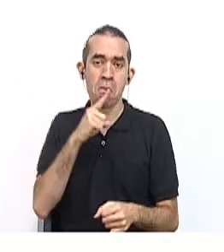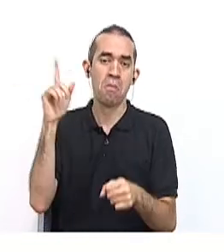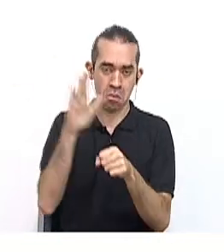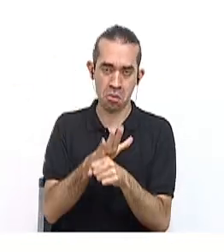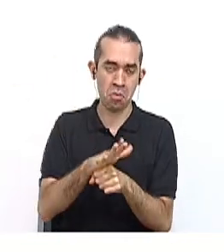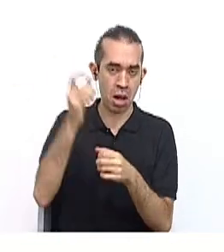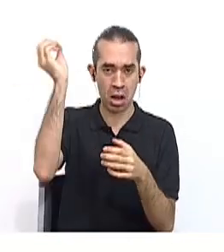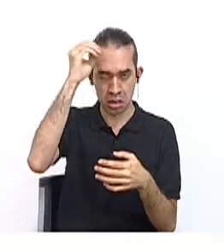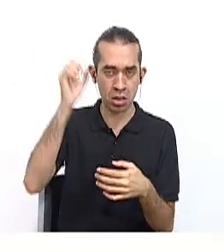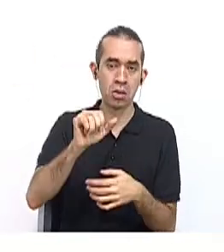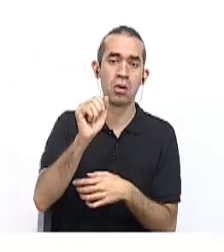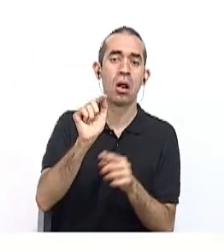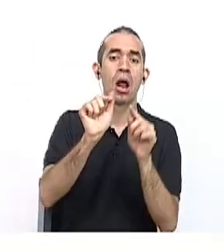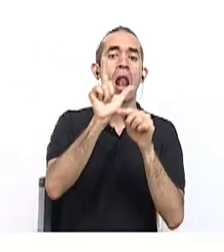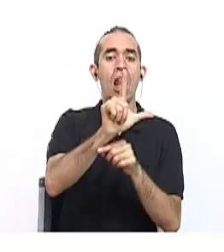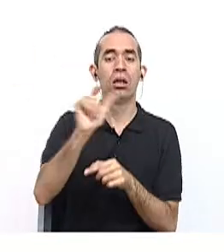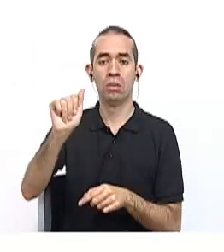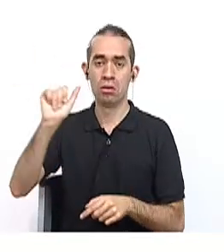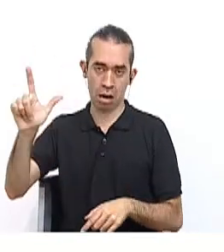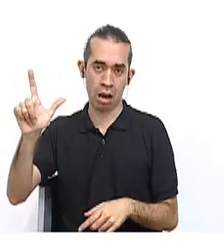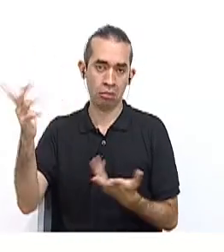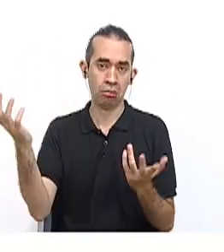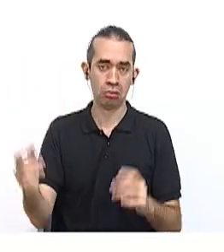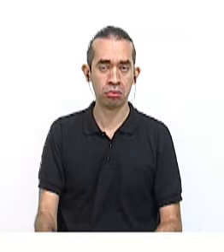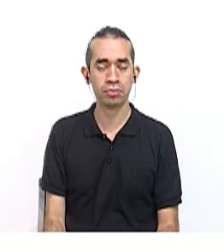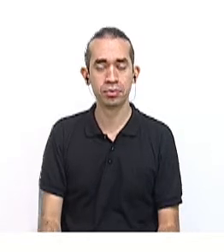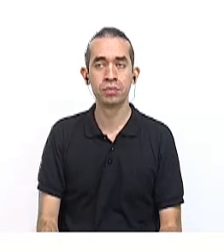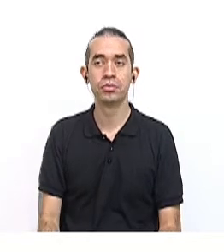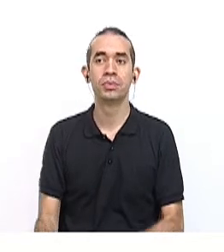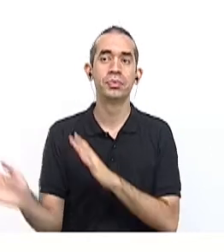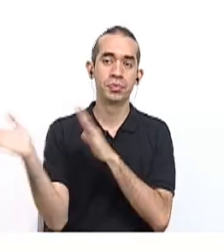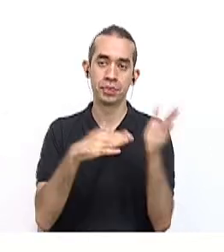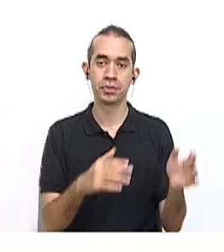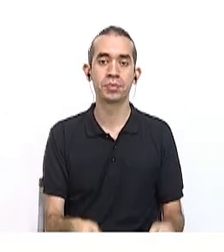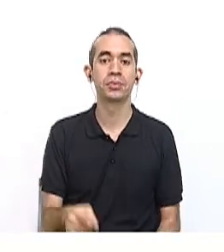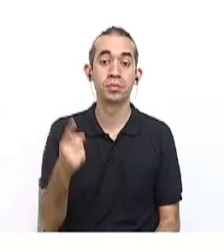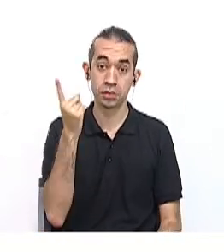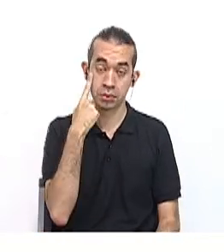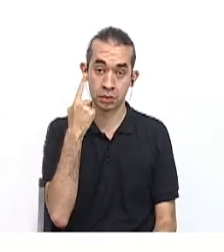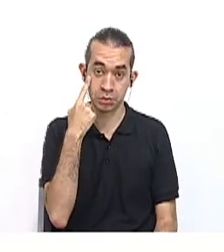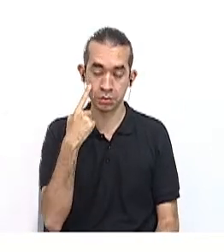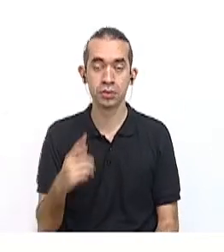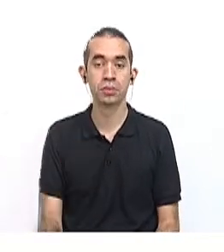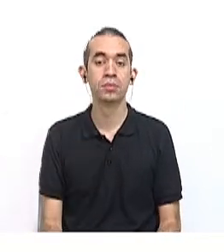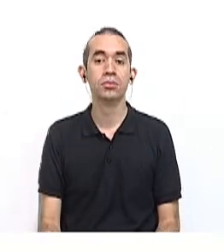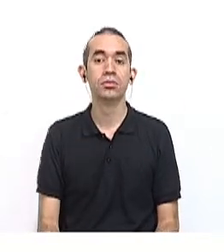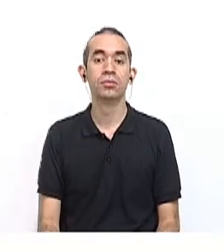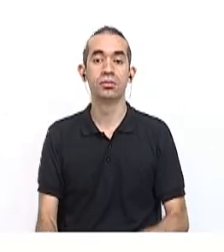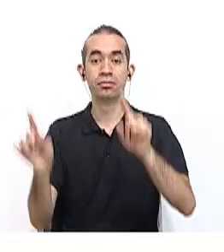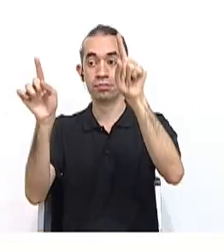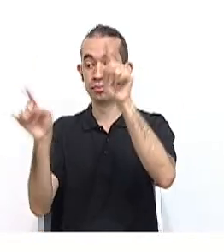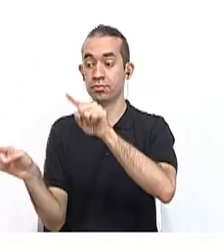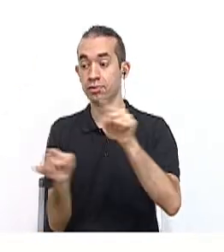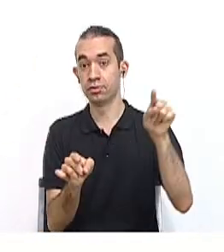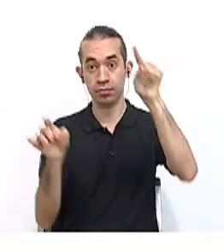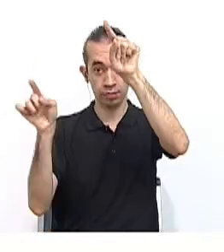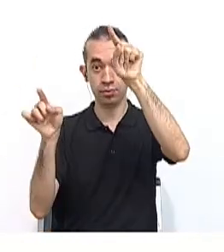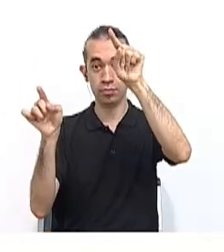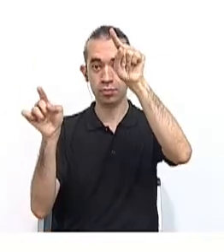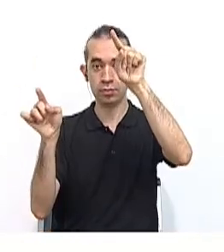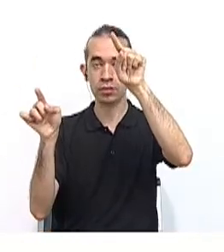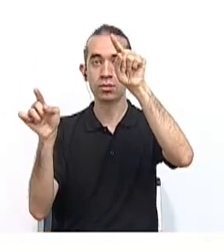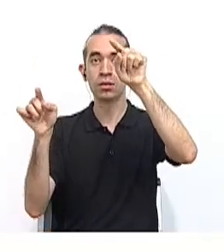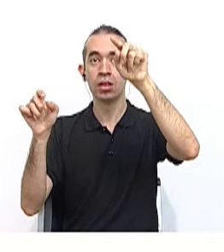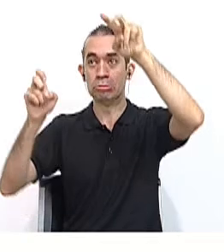criterio lado, ángulo, lado. Y si podemos encontrar que en 2 triángulos hay